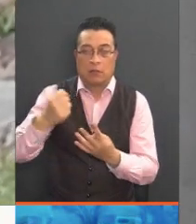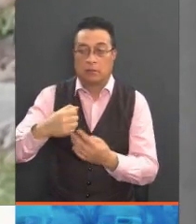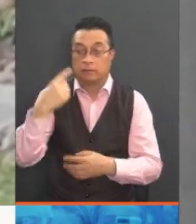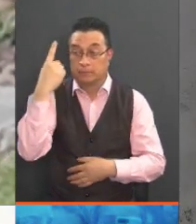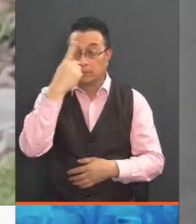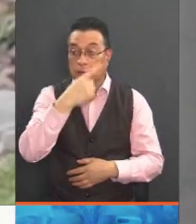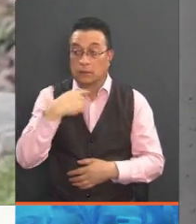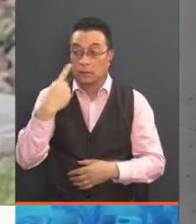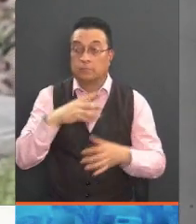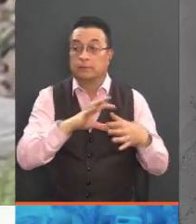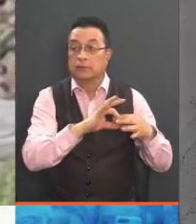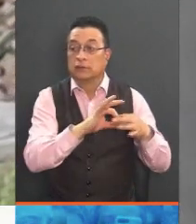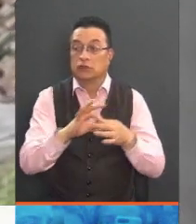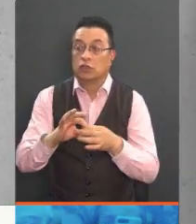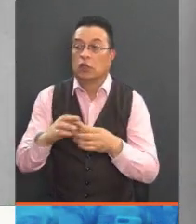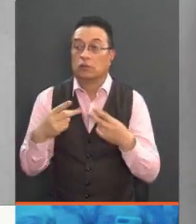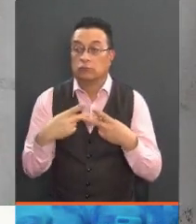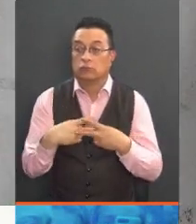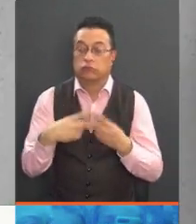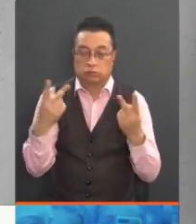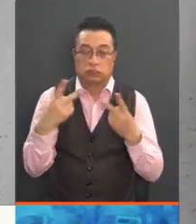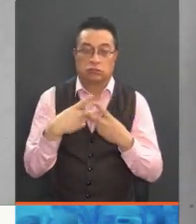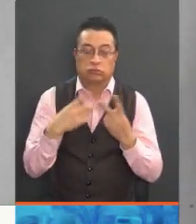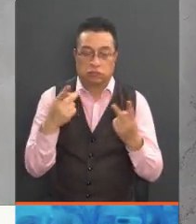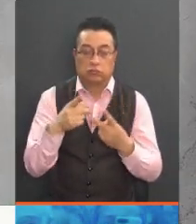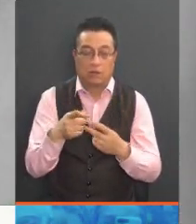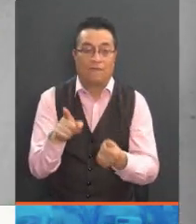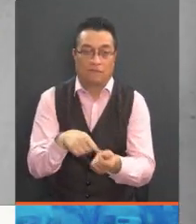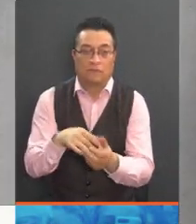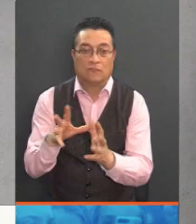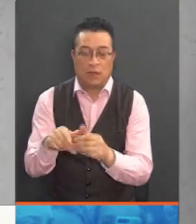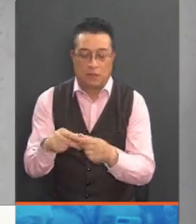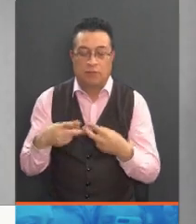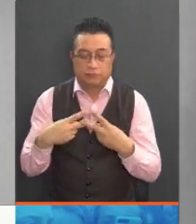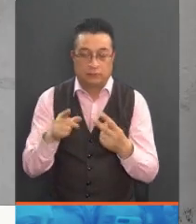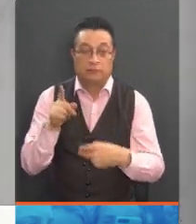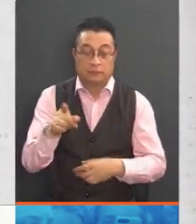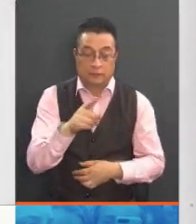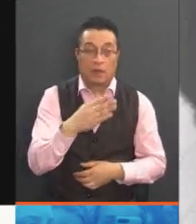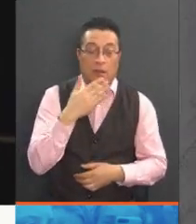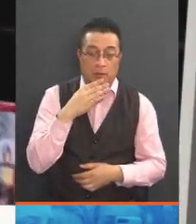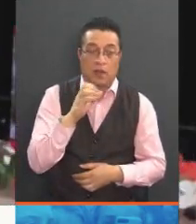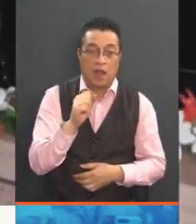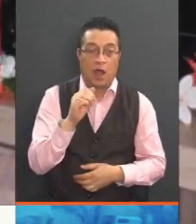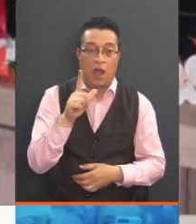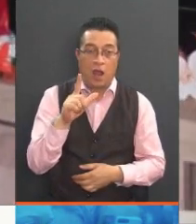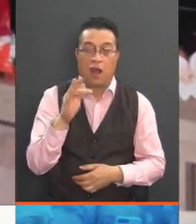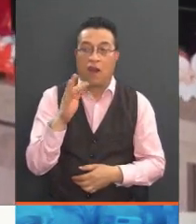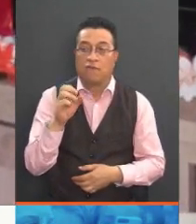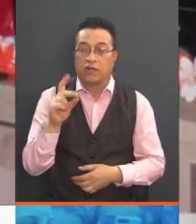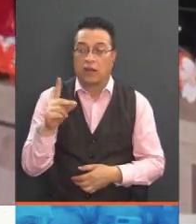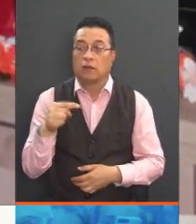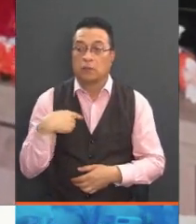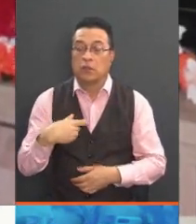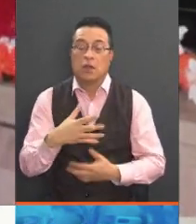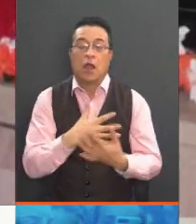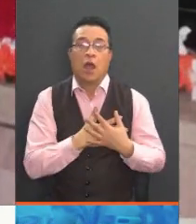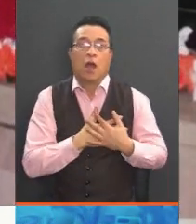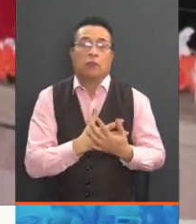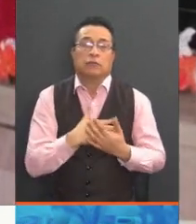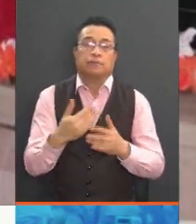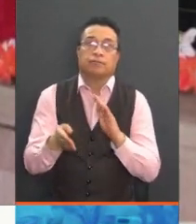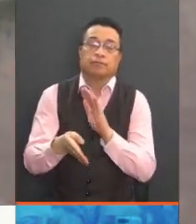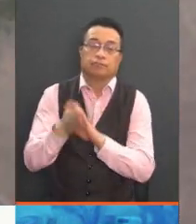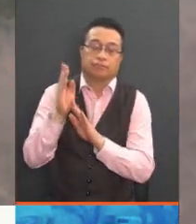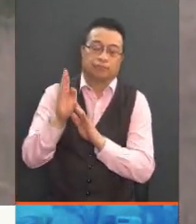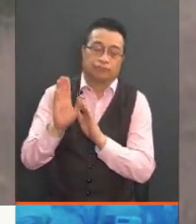e historias fueron dadas a conocer por sus propios familiares, entre ellos Alfred. Mi amorcito está ahora volando alto con los ángeles